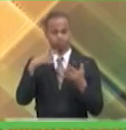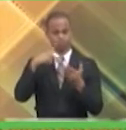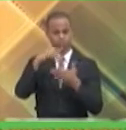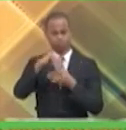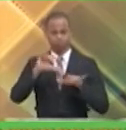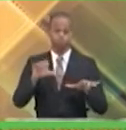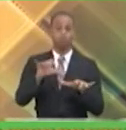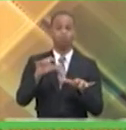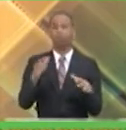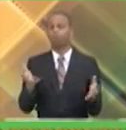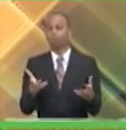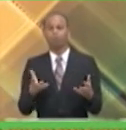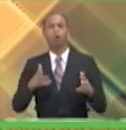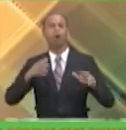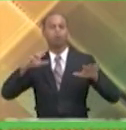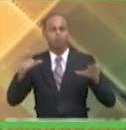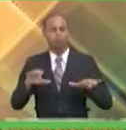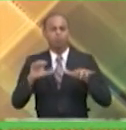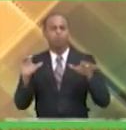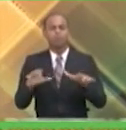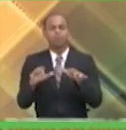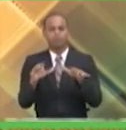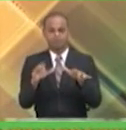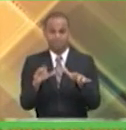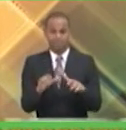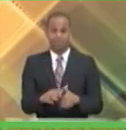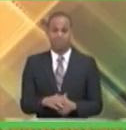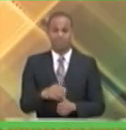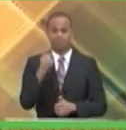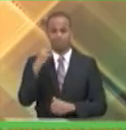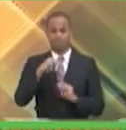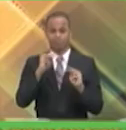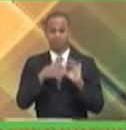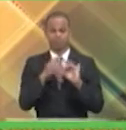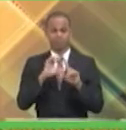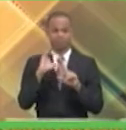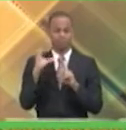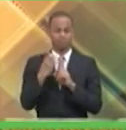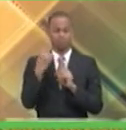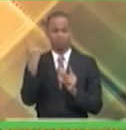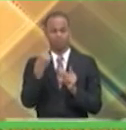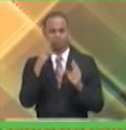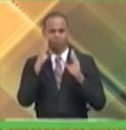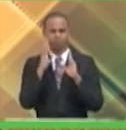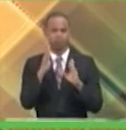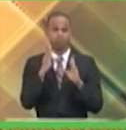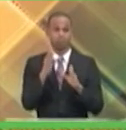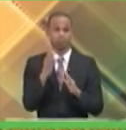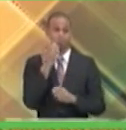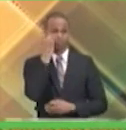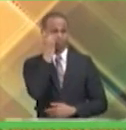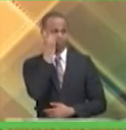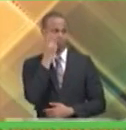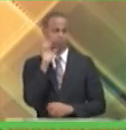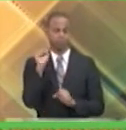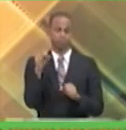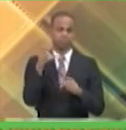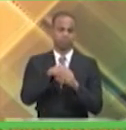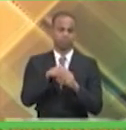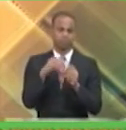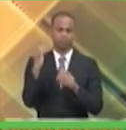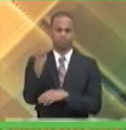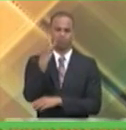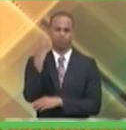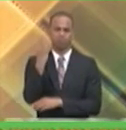proyecto, lo que necesitamos. El Ministerio de Cultura siempre ha estado pendiente. Incluso recientemente pudimos participar en una